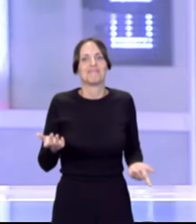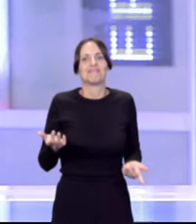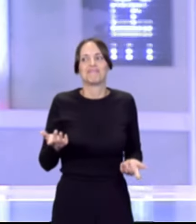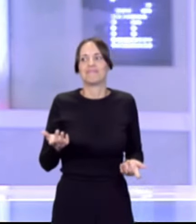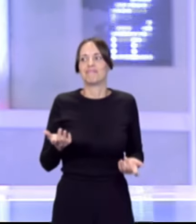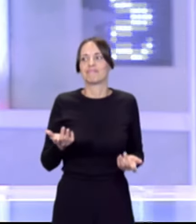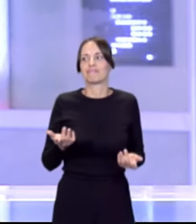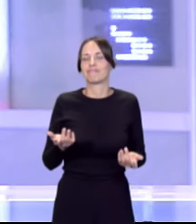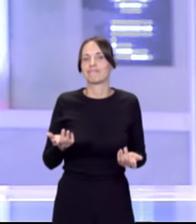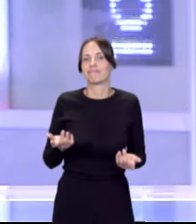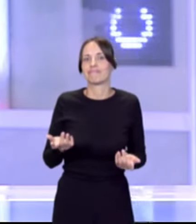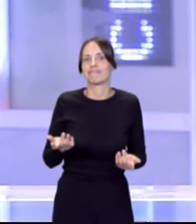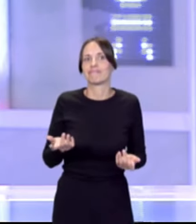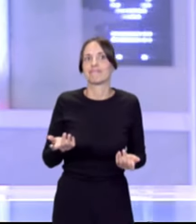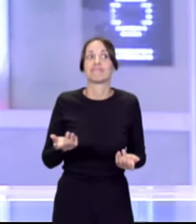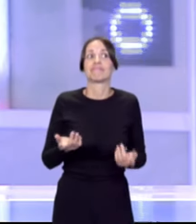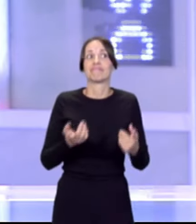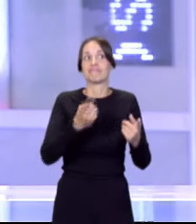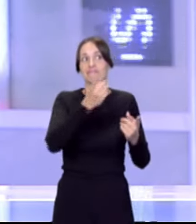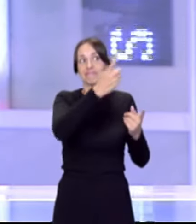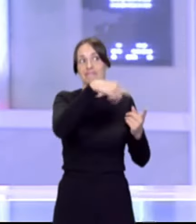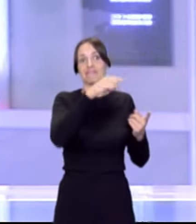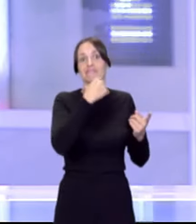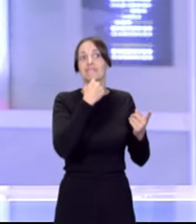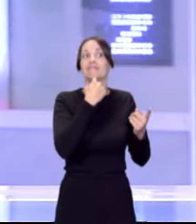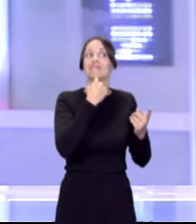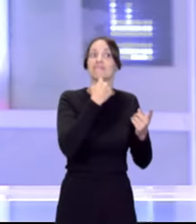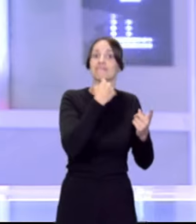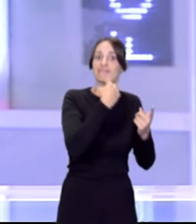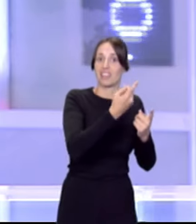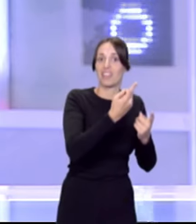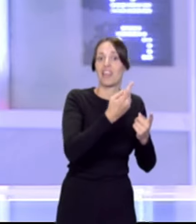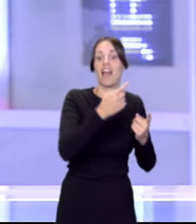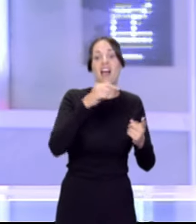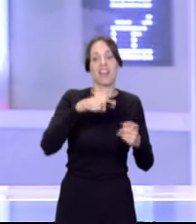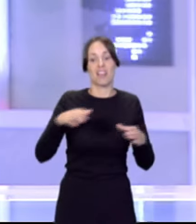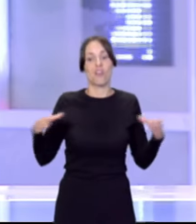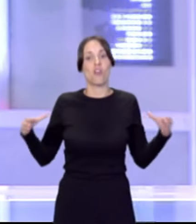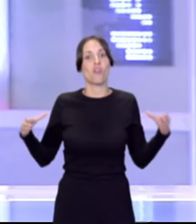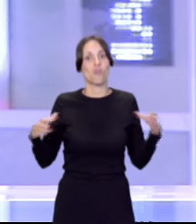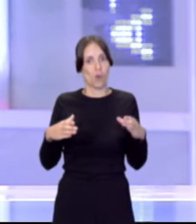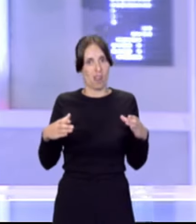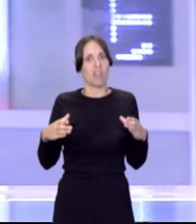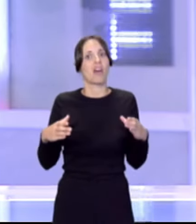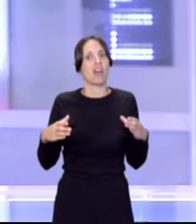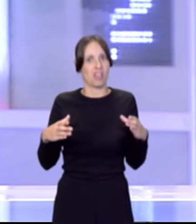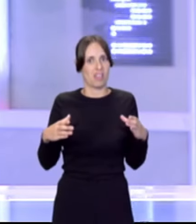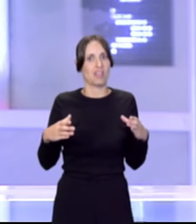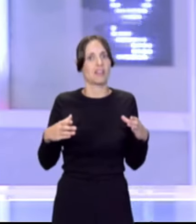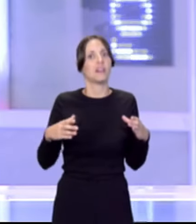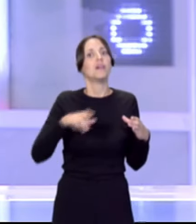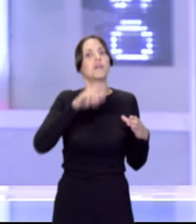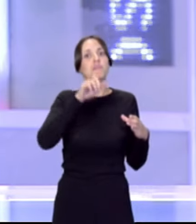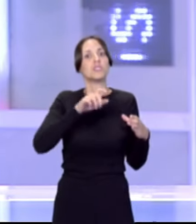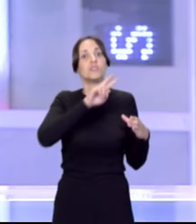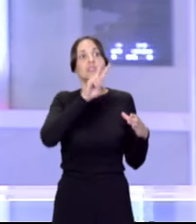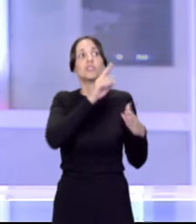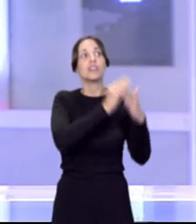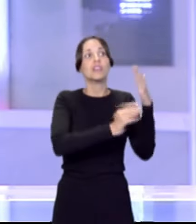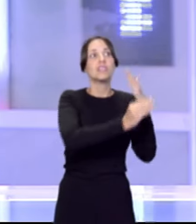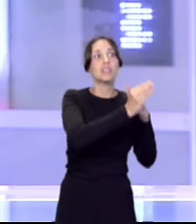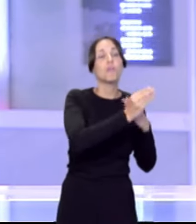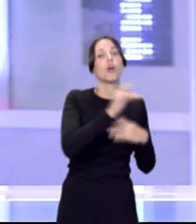pues traslada ese tipo de mensajes, que bueno, que aquí hay un gran colectivo, una gran comunidad de venezolanos en España y en Canarias